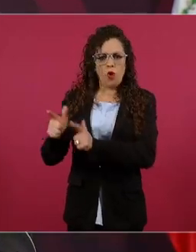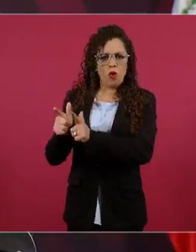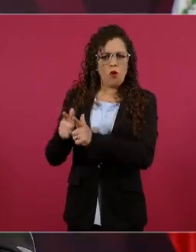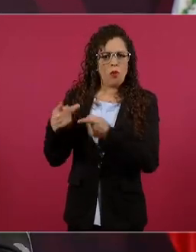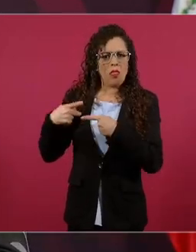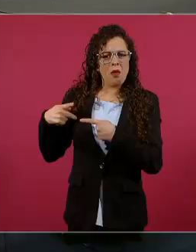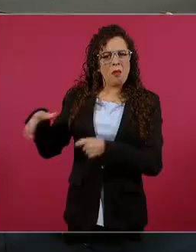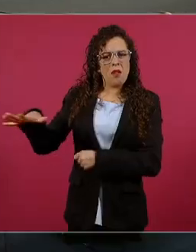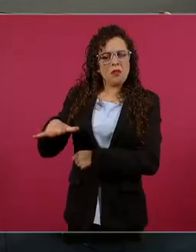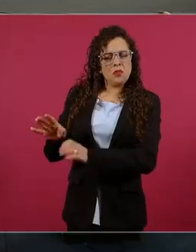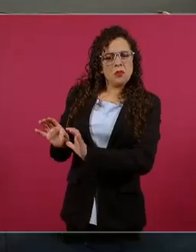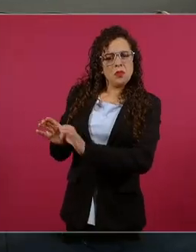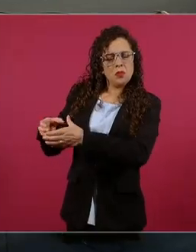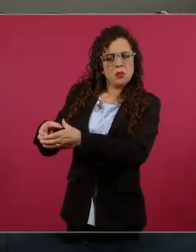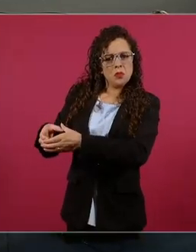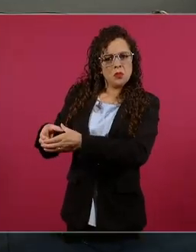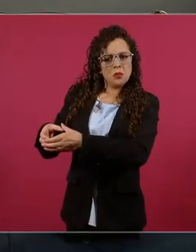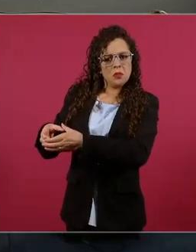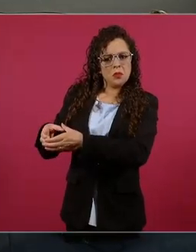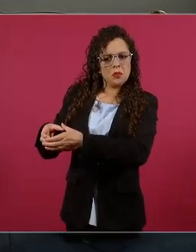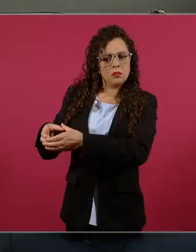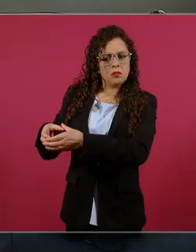Este exministro